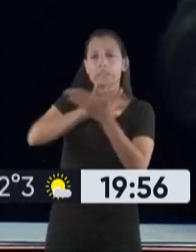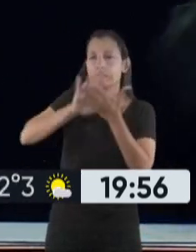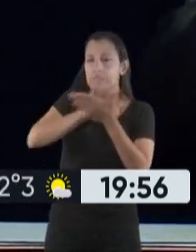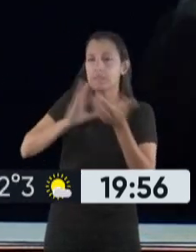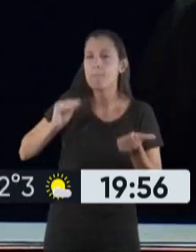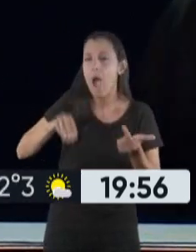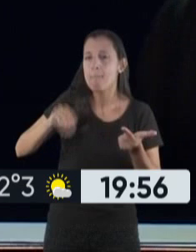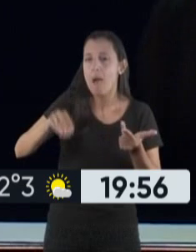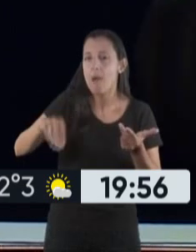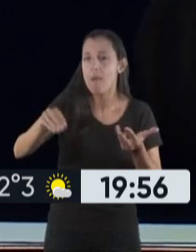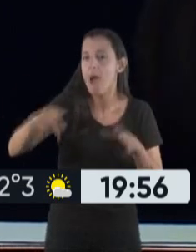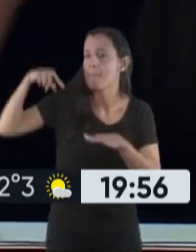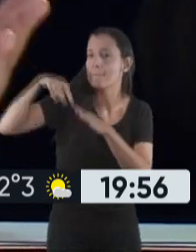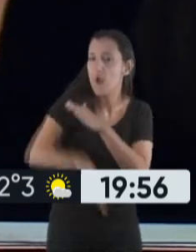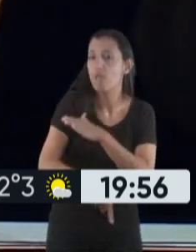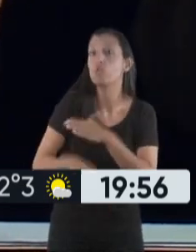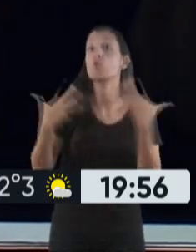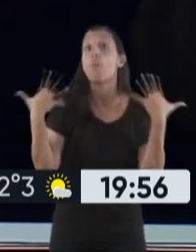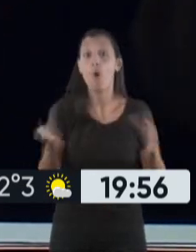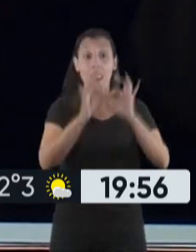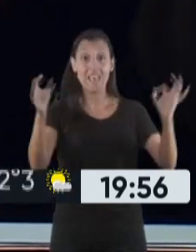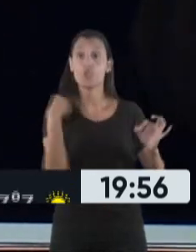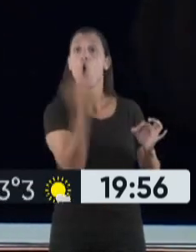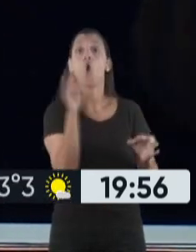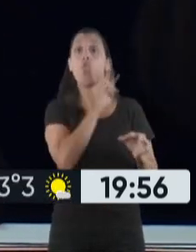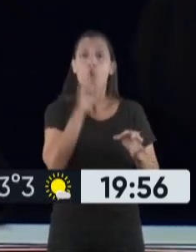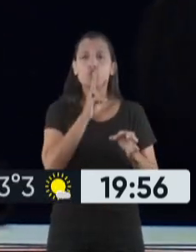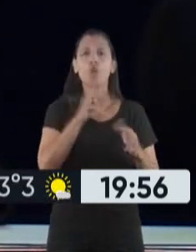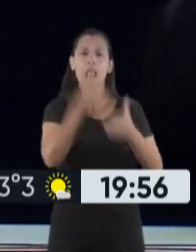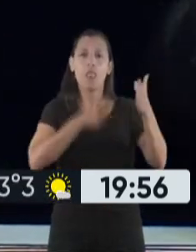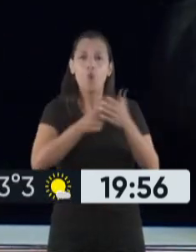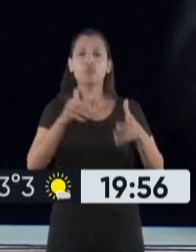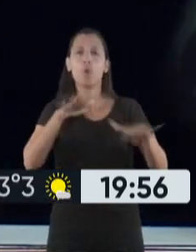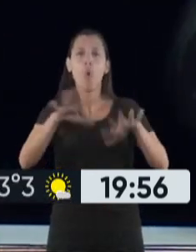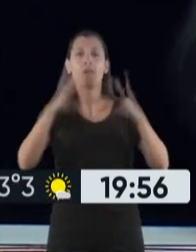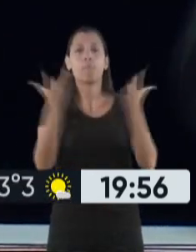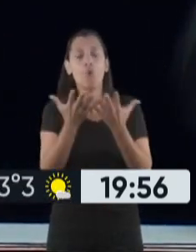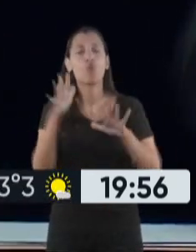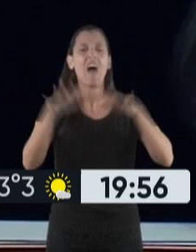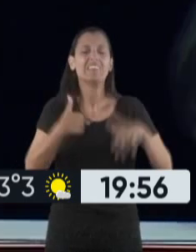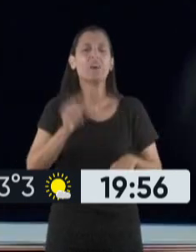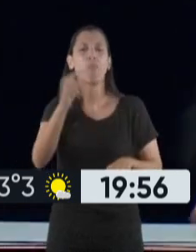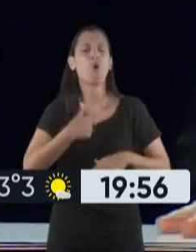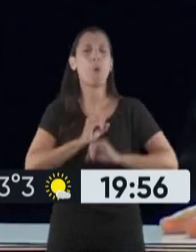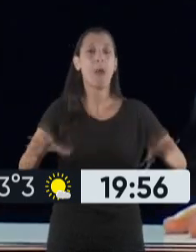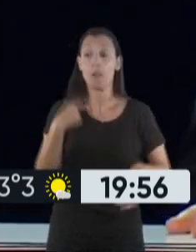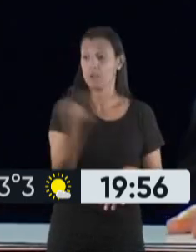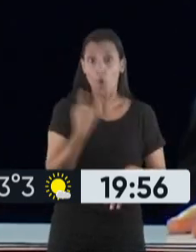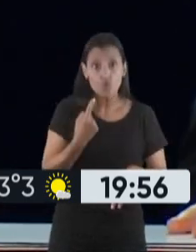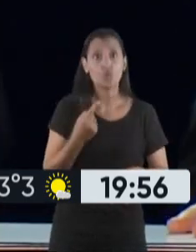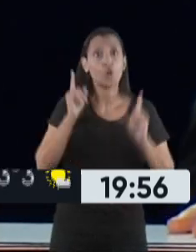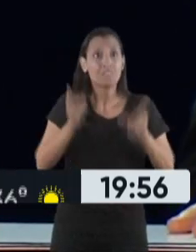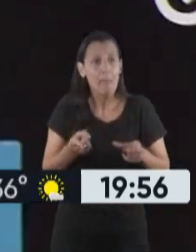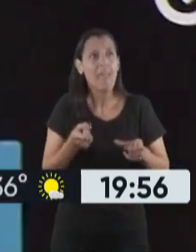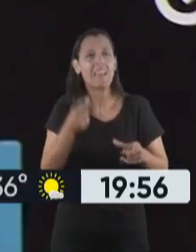eso nosotras movemos al mundo, aunque me pone un poco mal porque nosotros también tratamos de hacer algo por mover